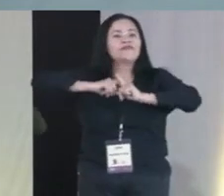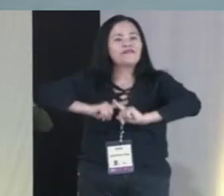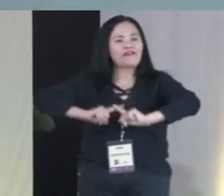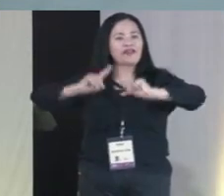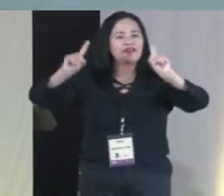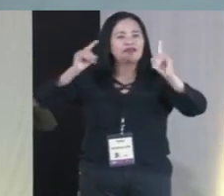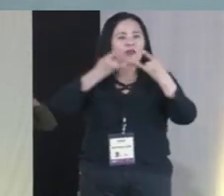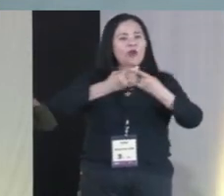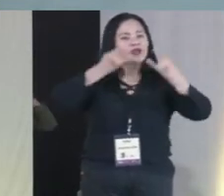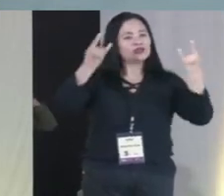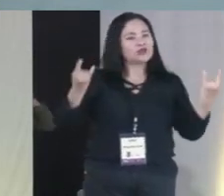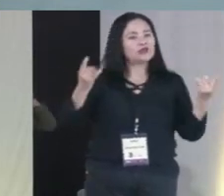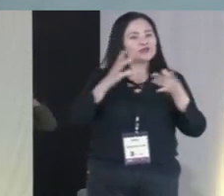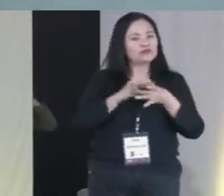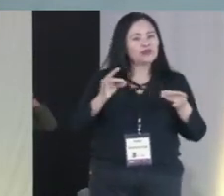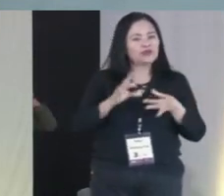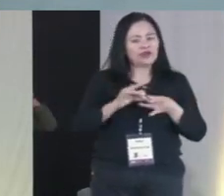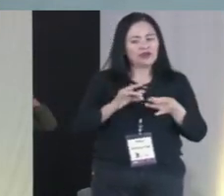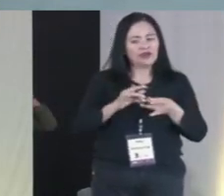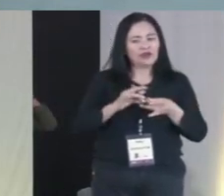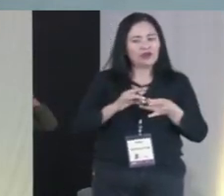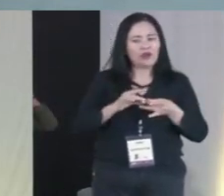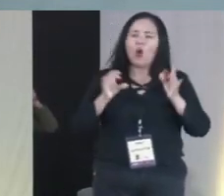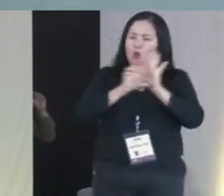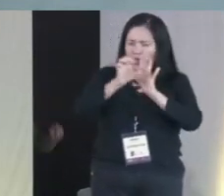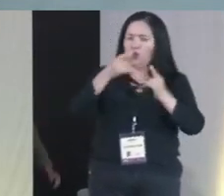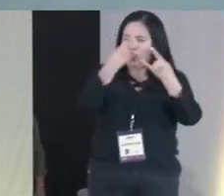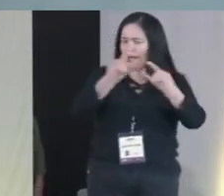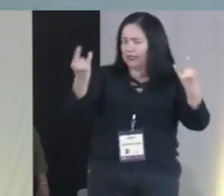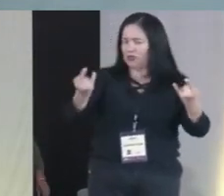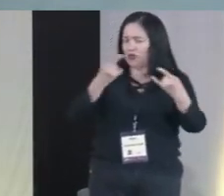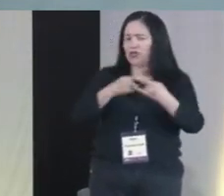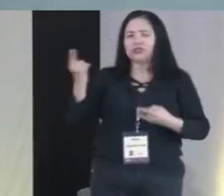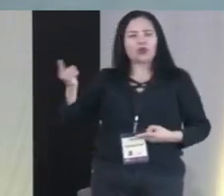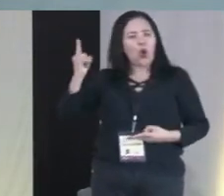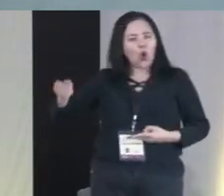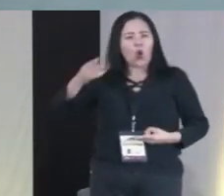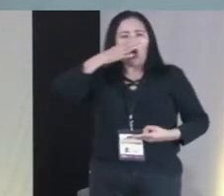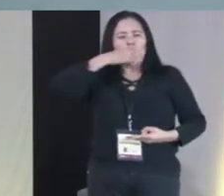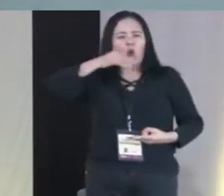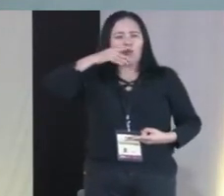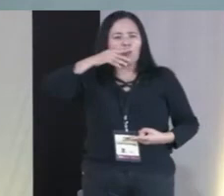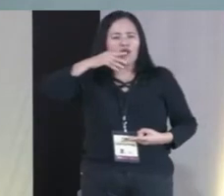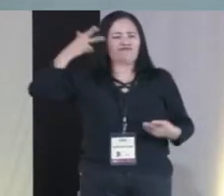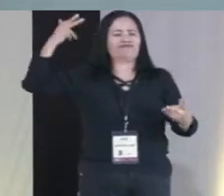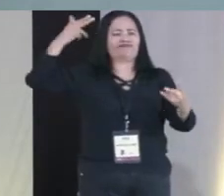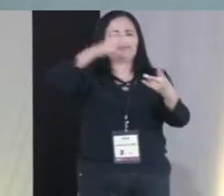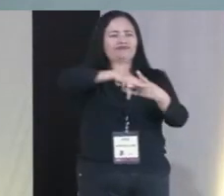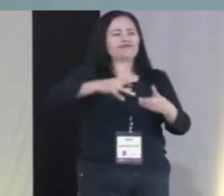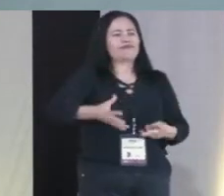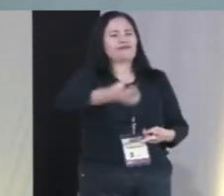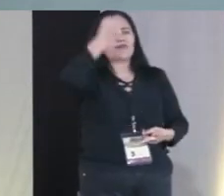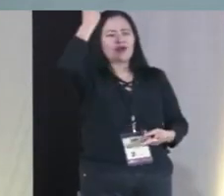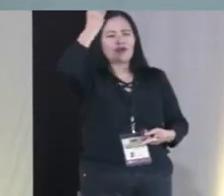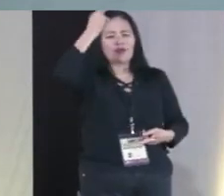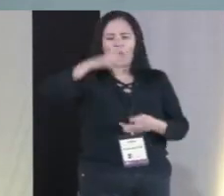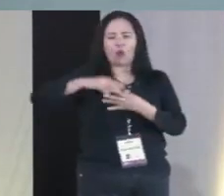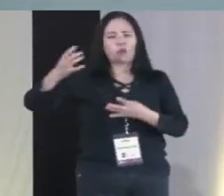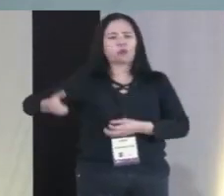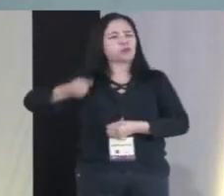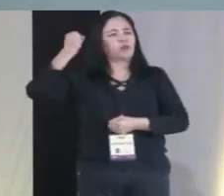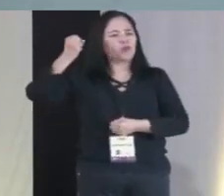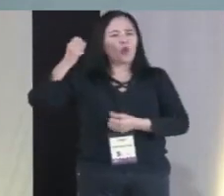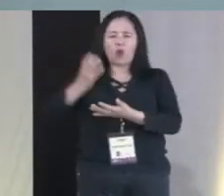Fíjense ustedes, la historia nos dice que era un conquistador, es decir, alguien que conquista, es decir, alguien que triunfa, es decir,